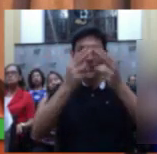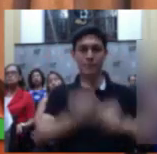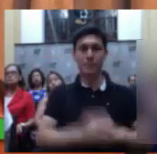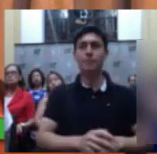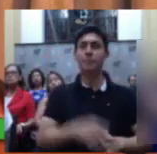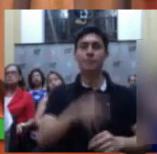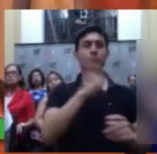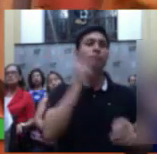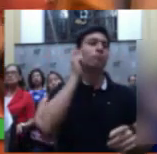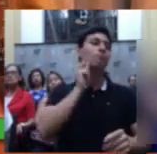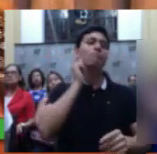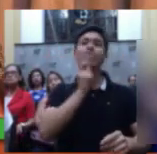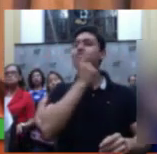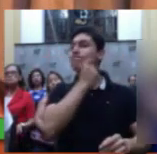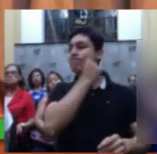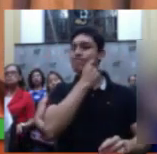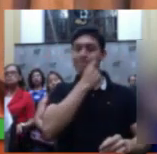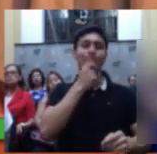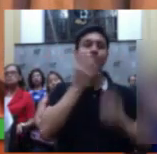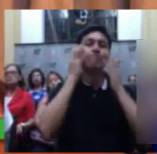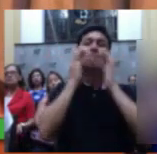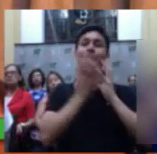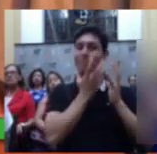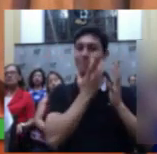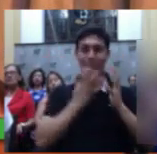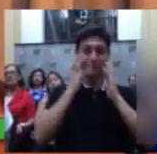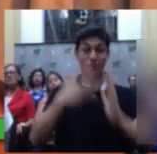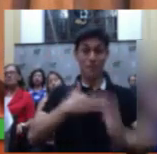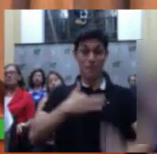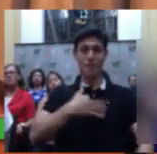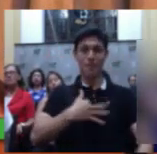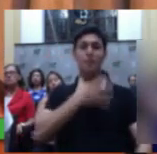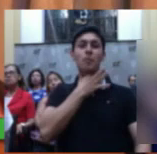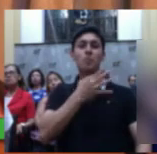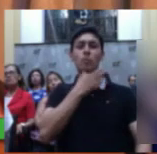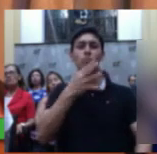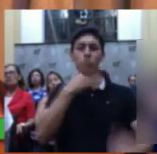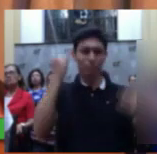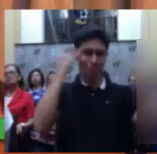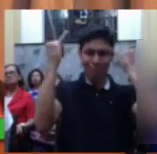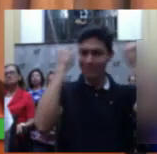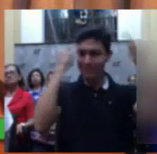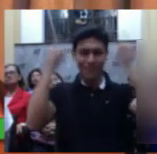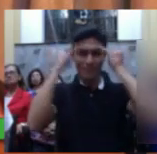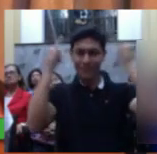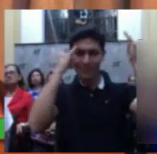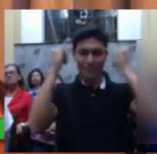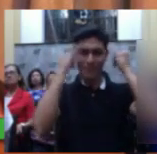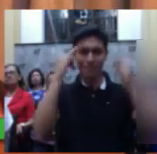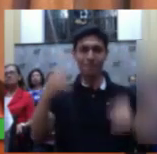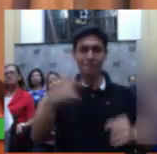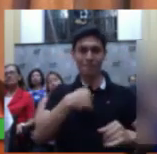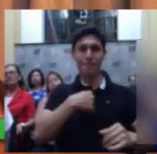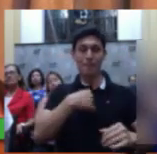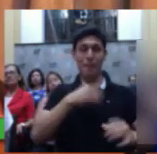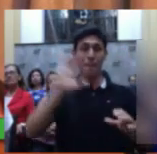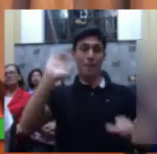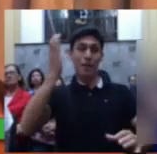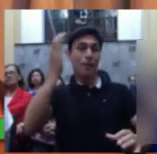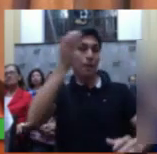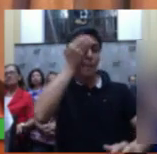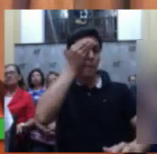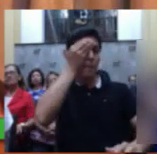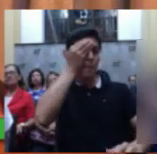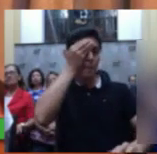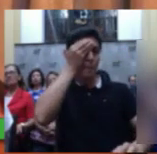barba ficticia. A mí me gustaba mucho ese acto de creatividad, no tanto porque me hacía parecer un pirata,